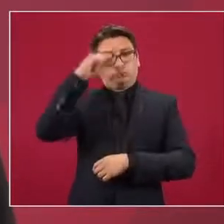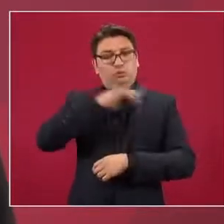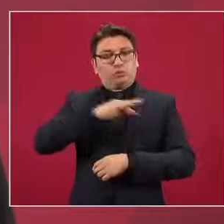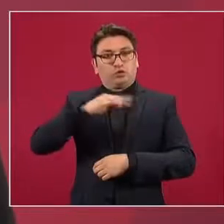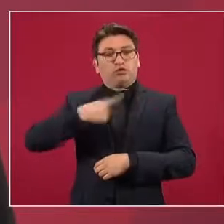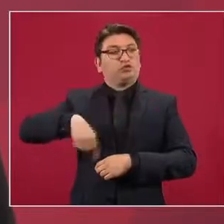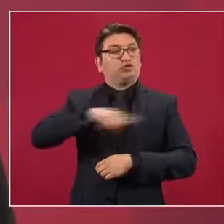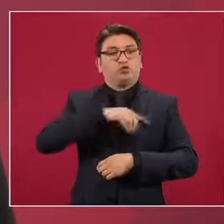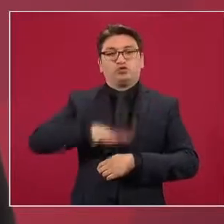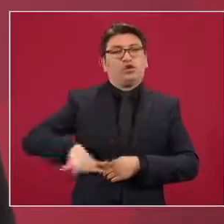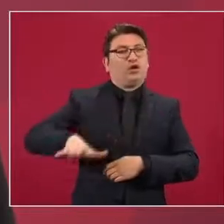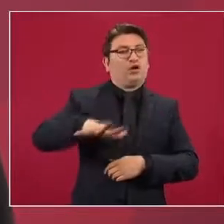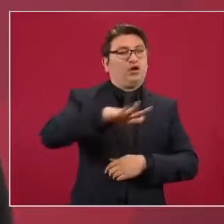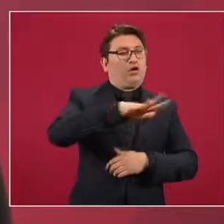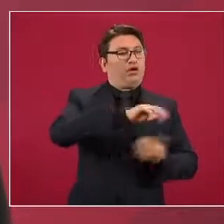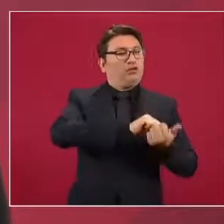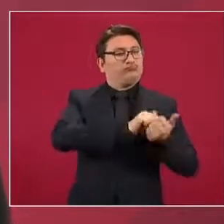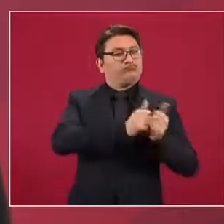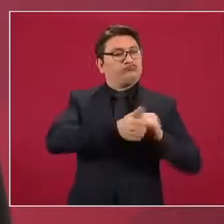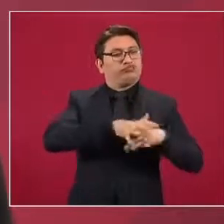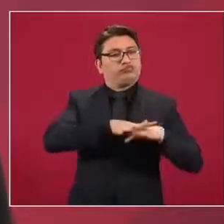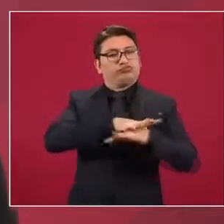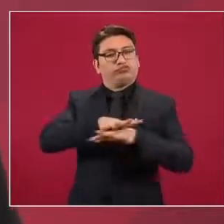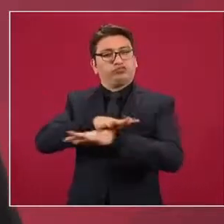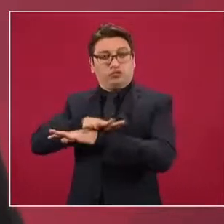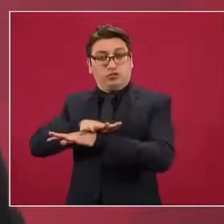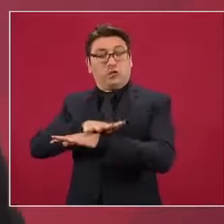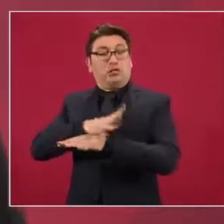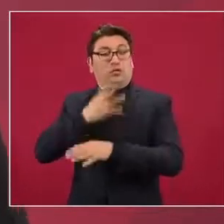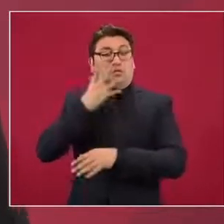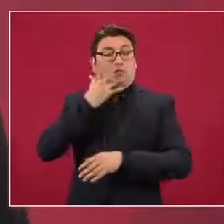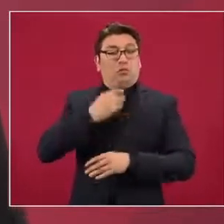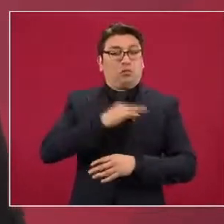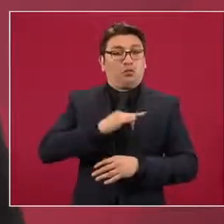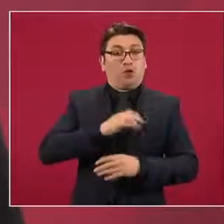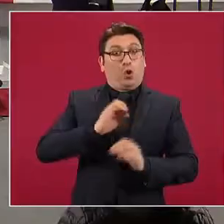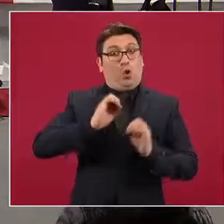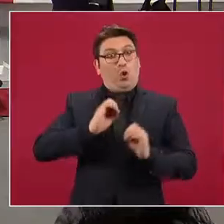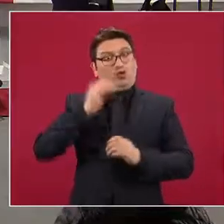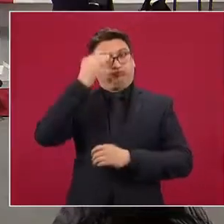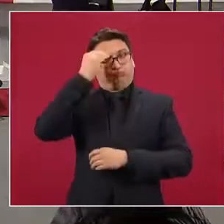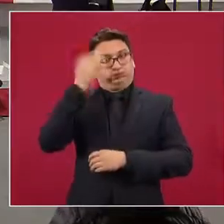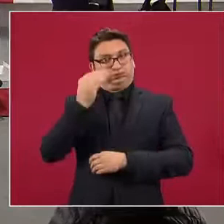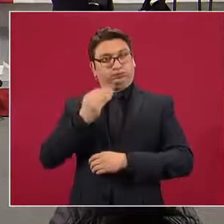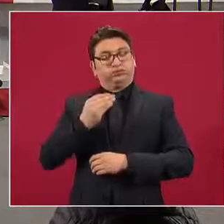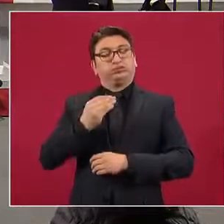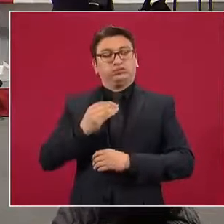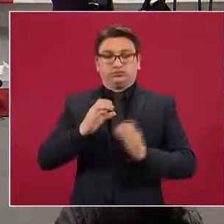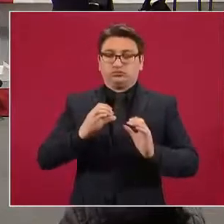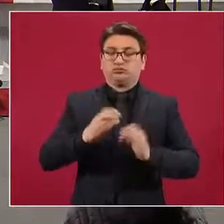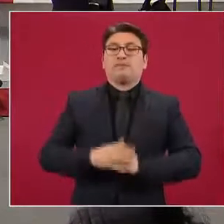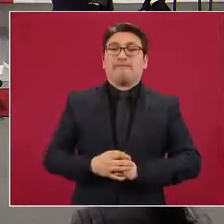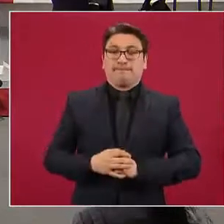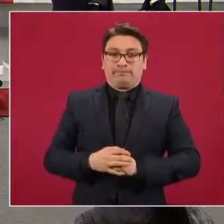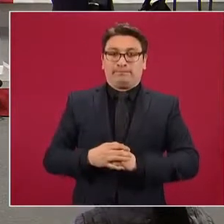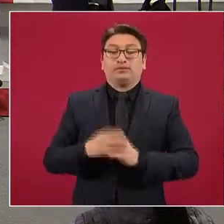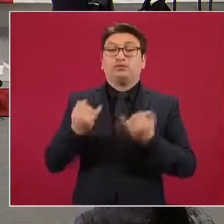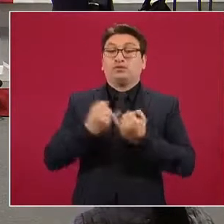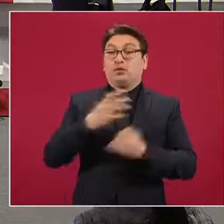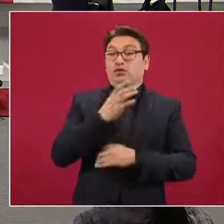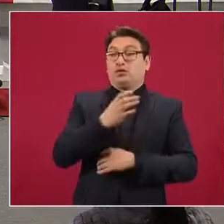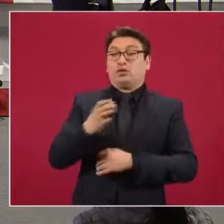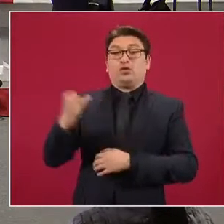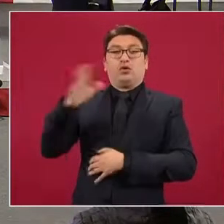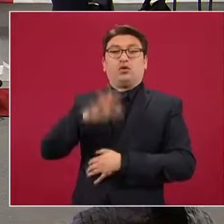el entorno, tan portentosa como terrible. Salvo por las comunidades agrarias y ancestrales,